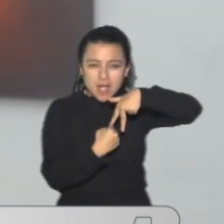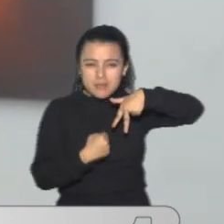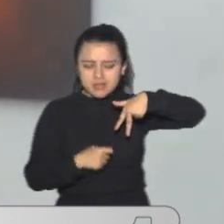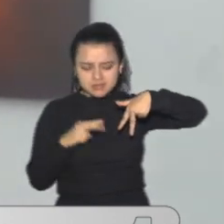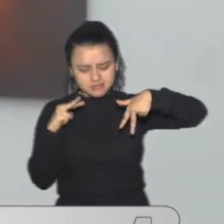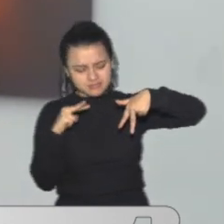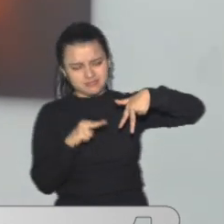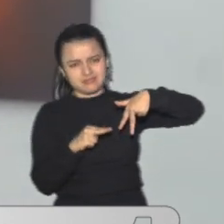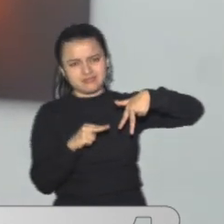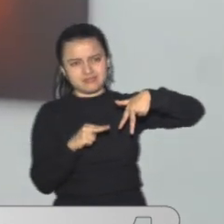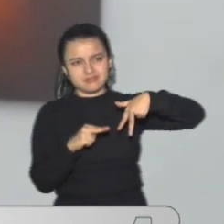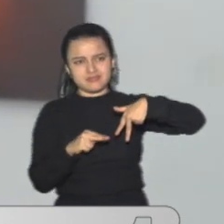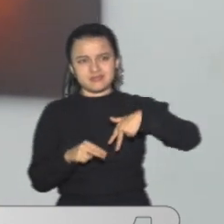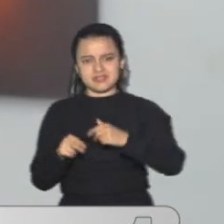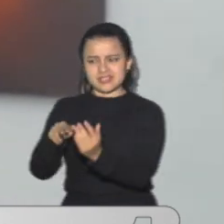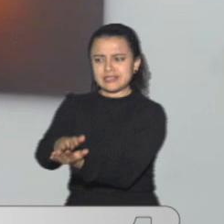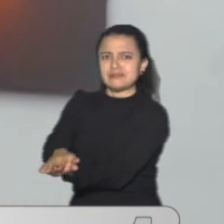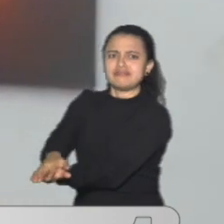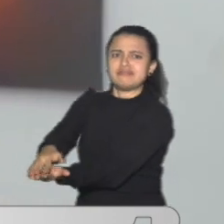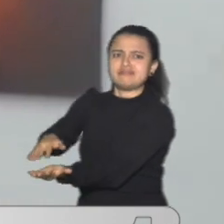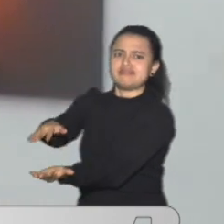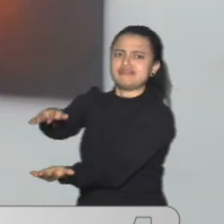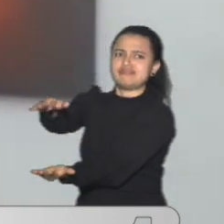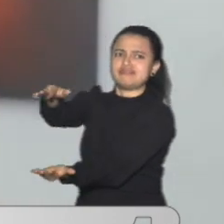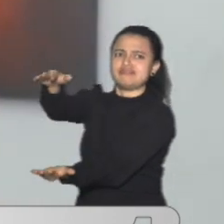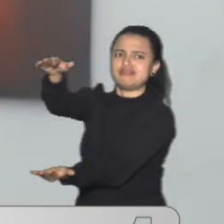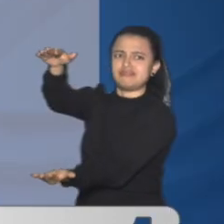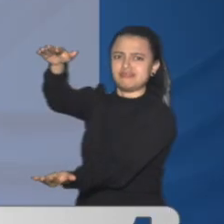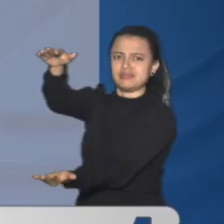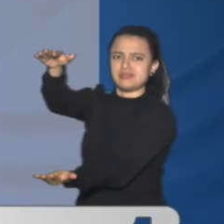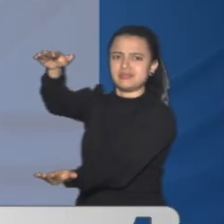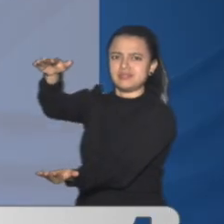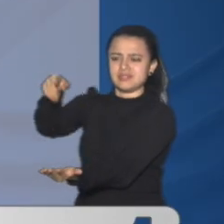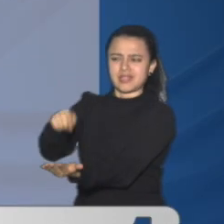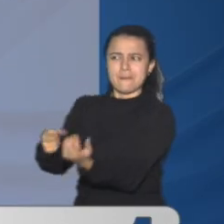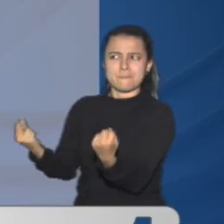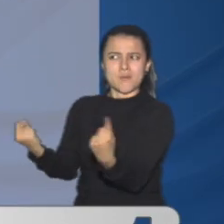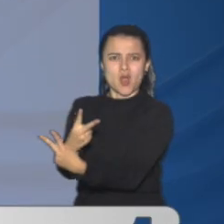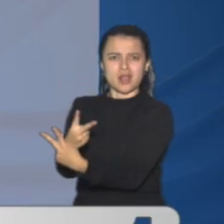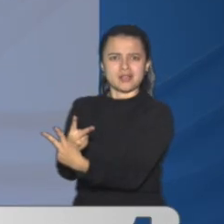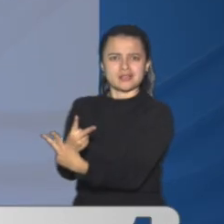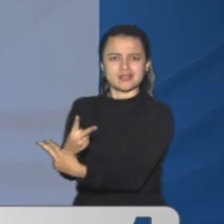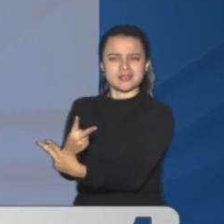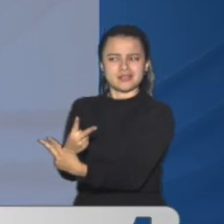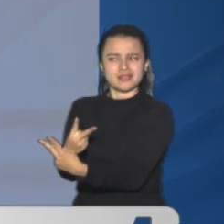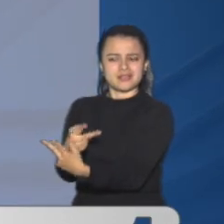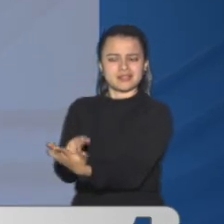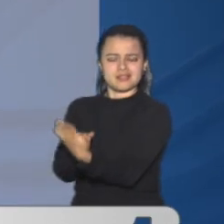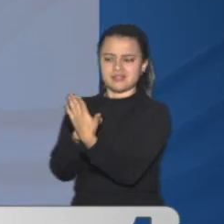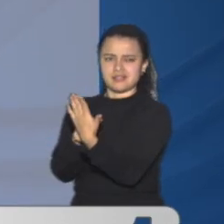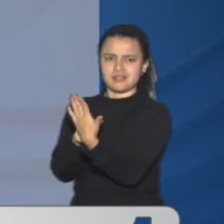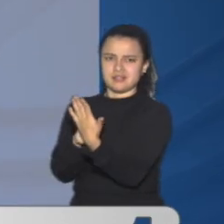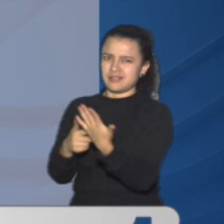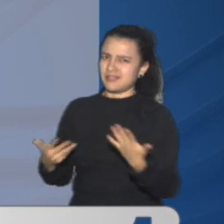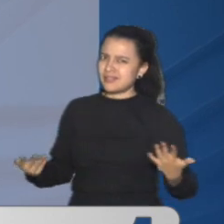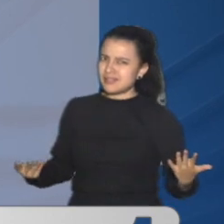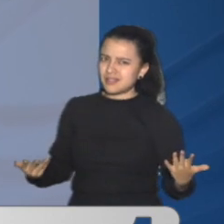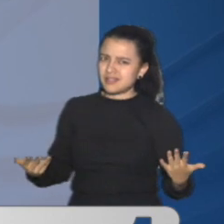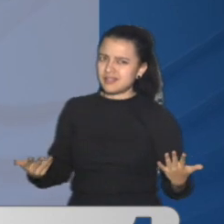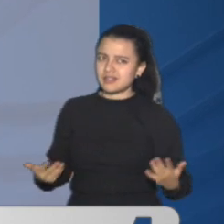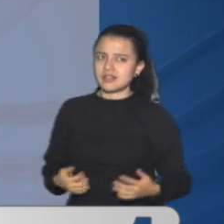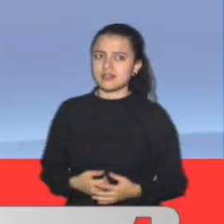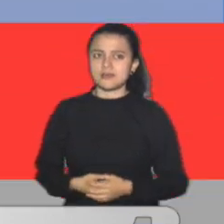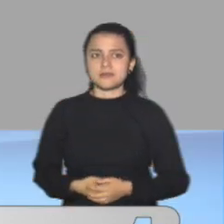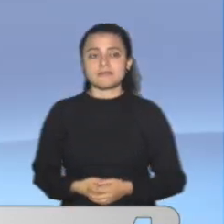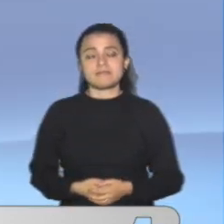una historia clínica con código fox ya se espera que las autoridades adelantan las investigaciones para esclarecer la muerte